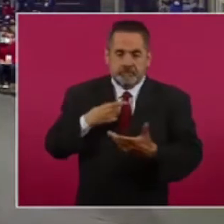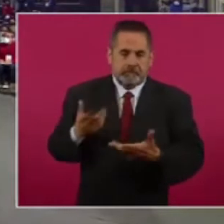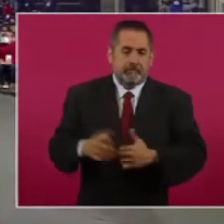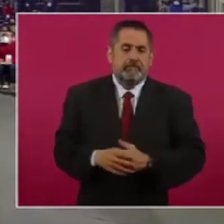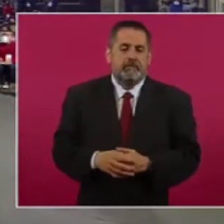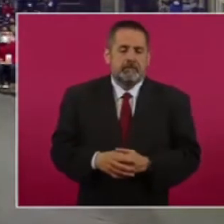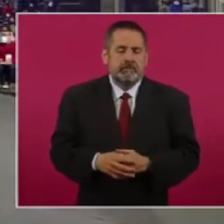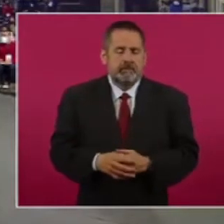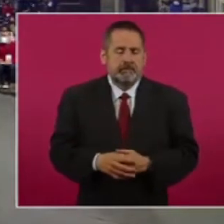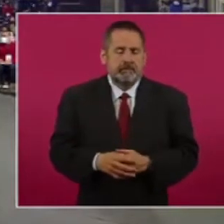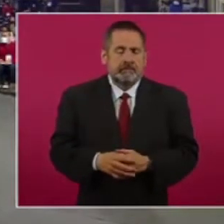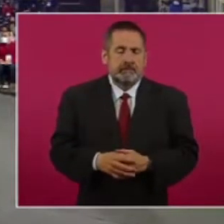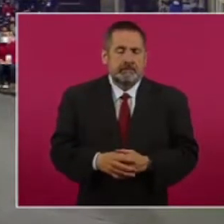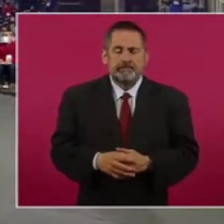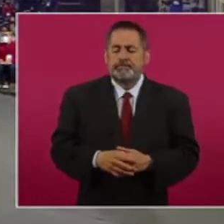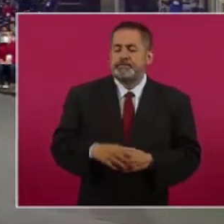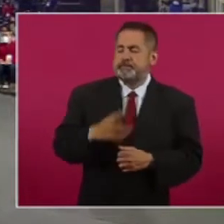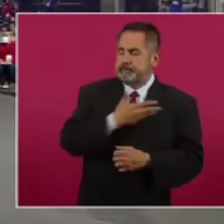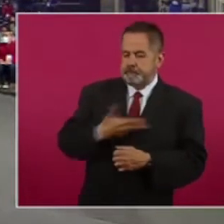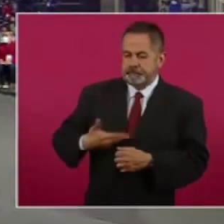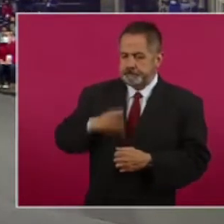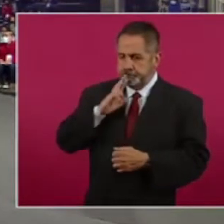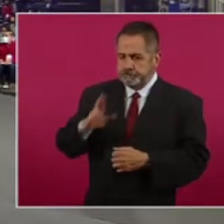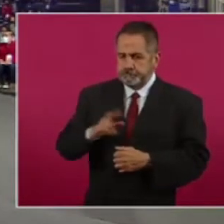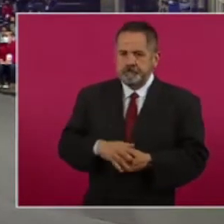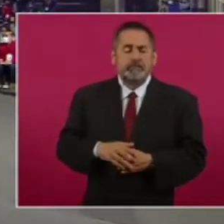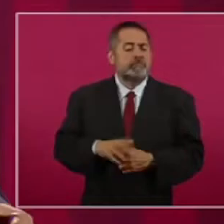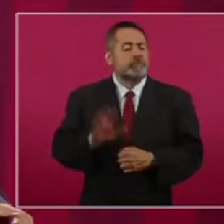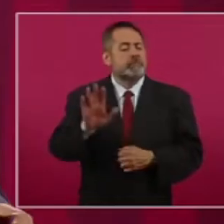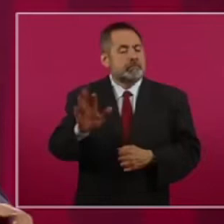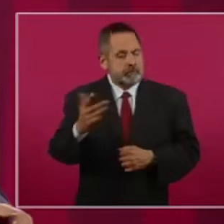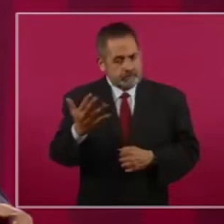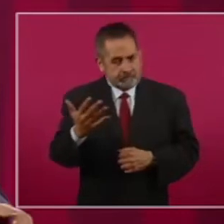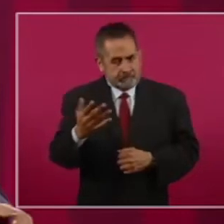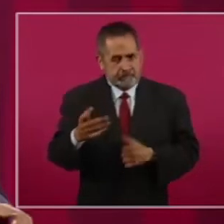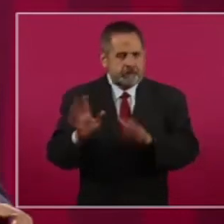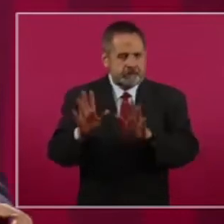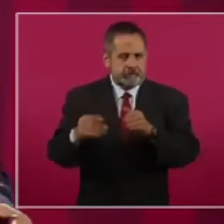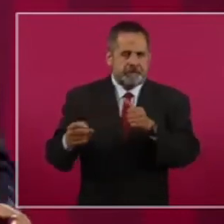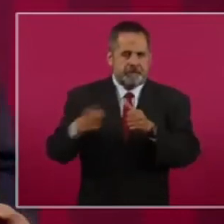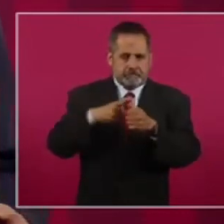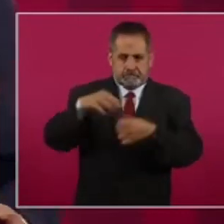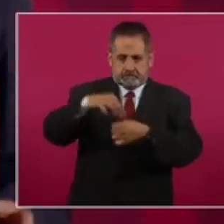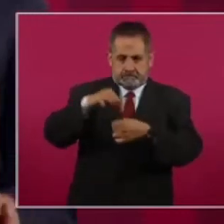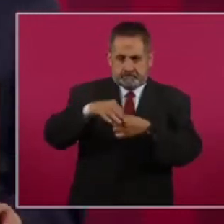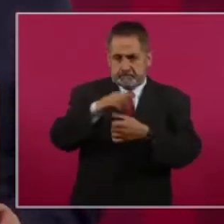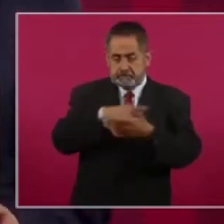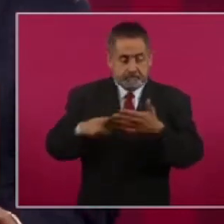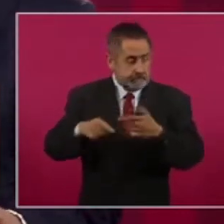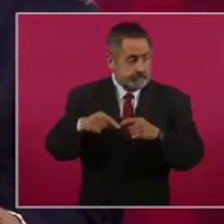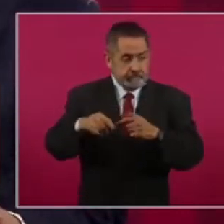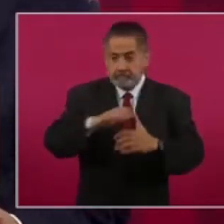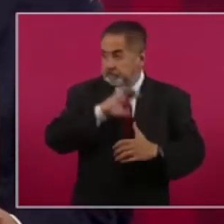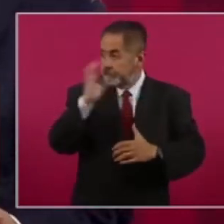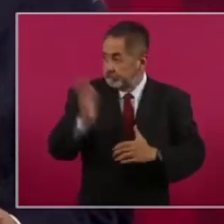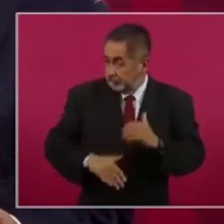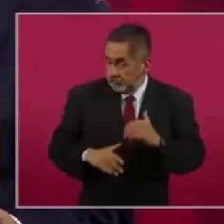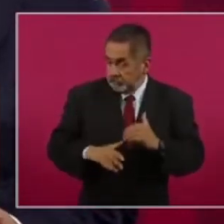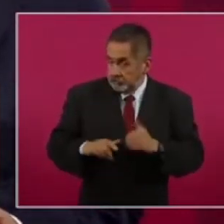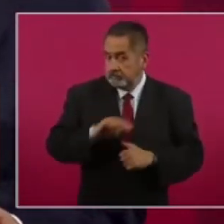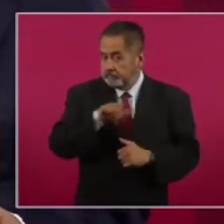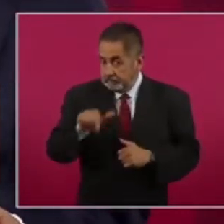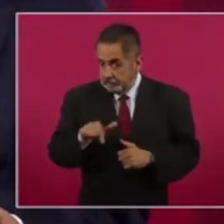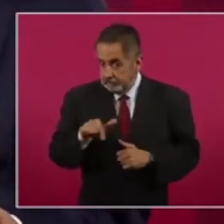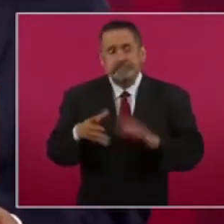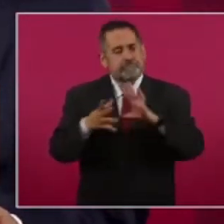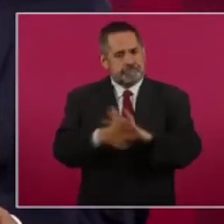a esperar a que pasen las elecciones y vamos a hablar más sobre el